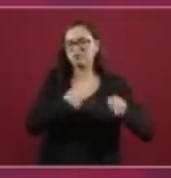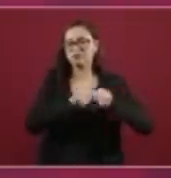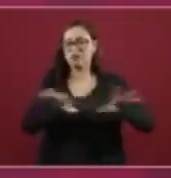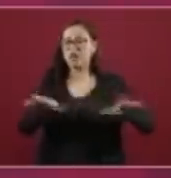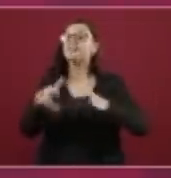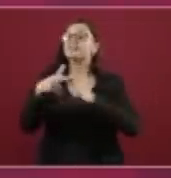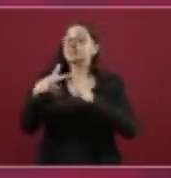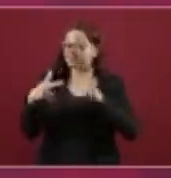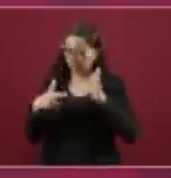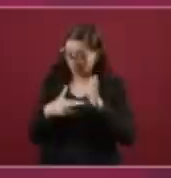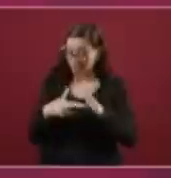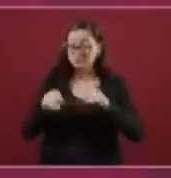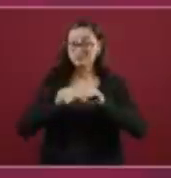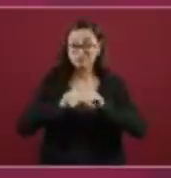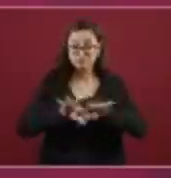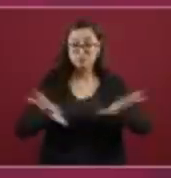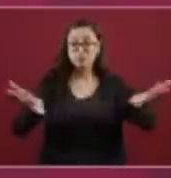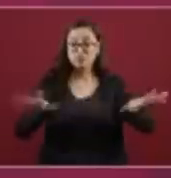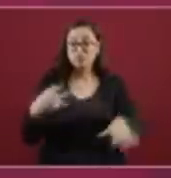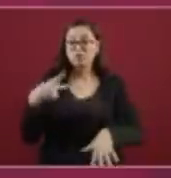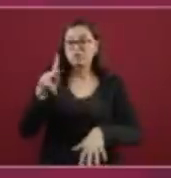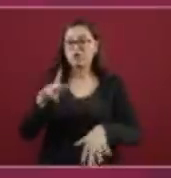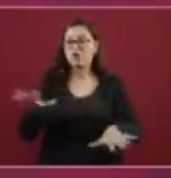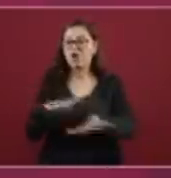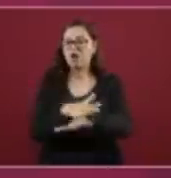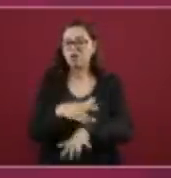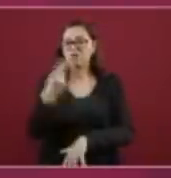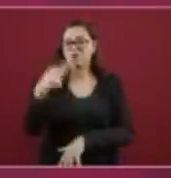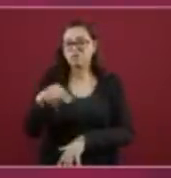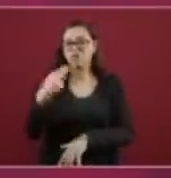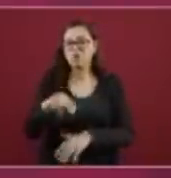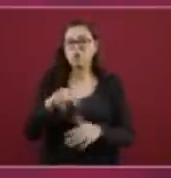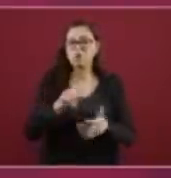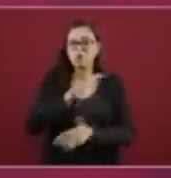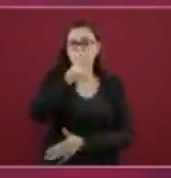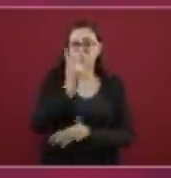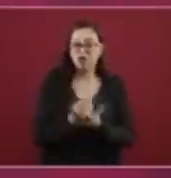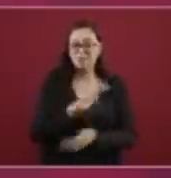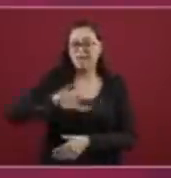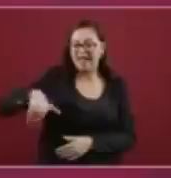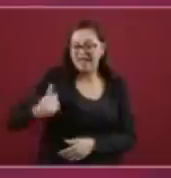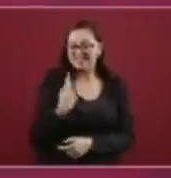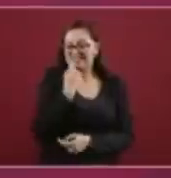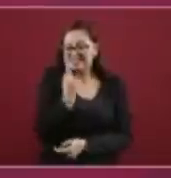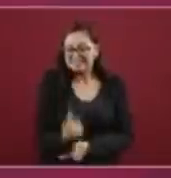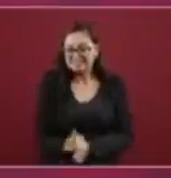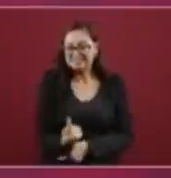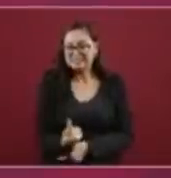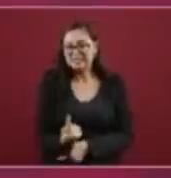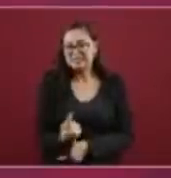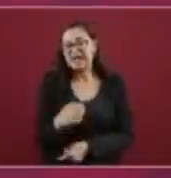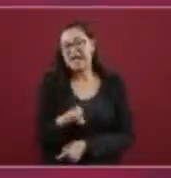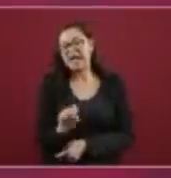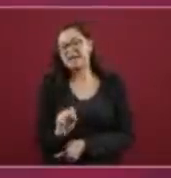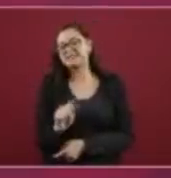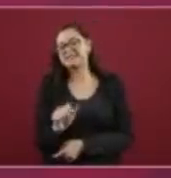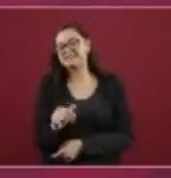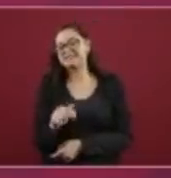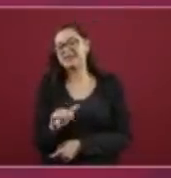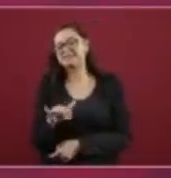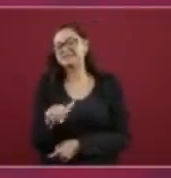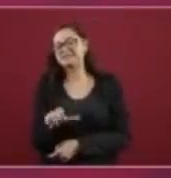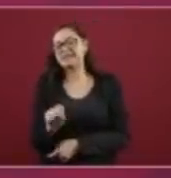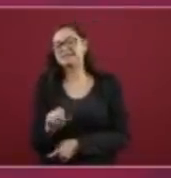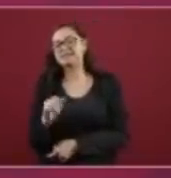reglas de operación, pero hay un cambio de nombre. No se llama el programa Estancias Infantiles, que es lo que estuvimos comentando al